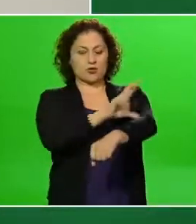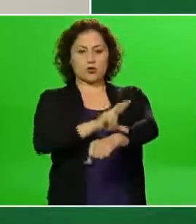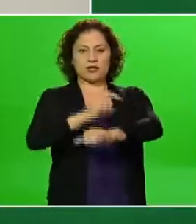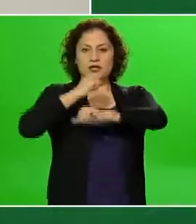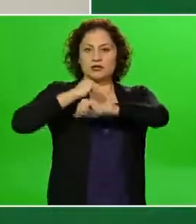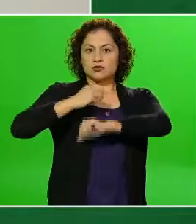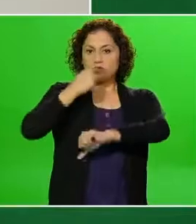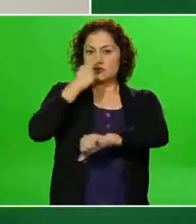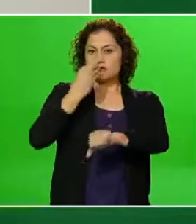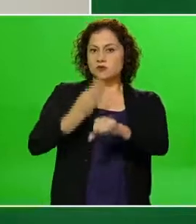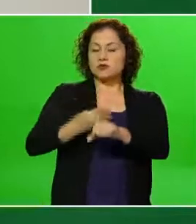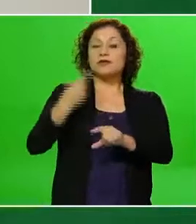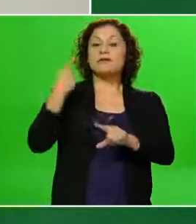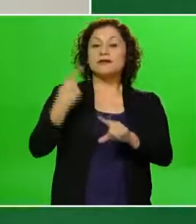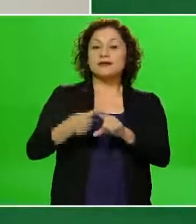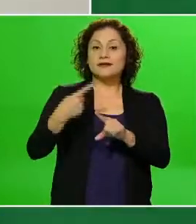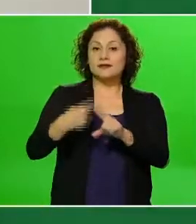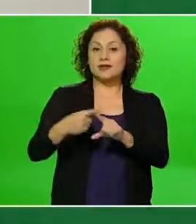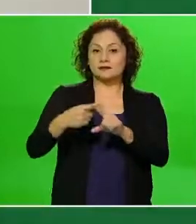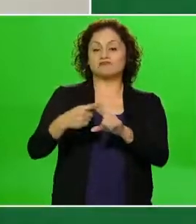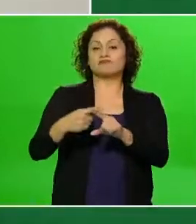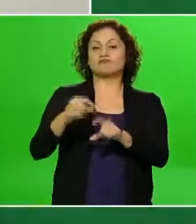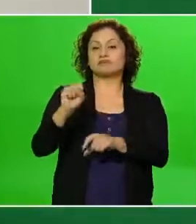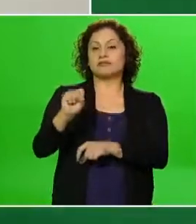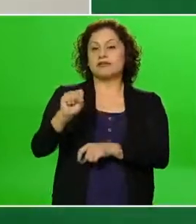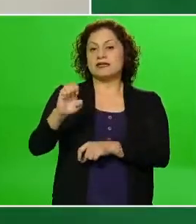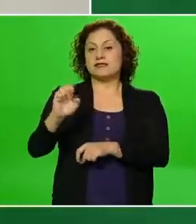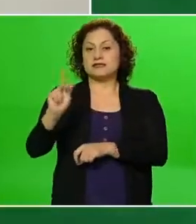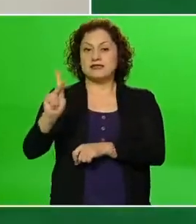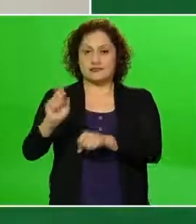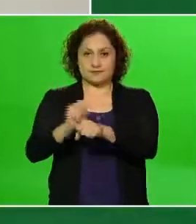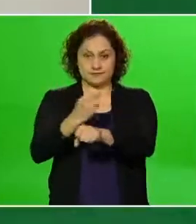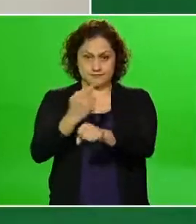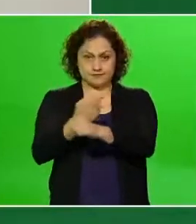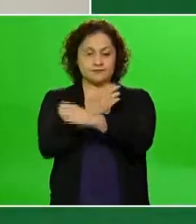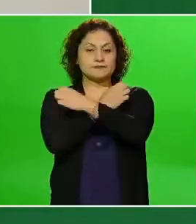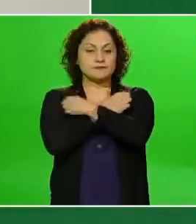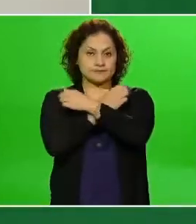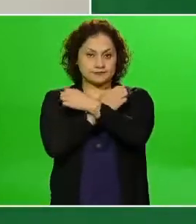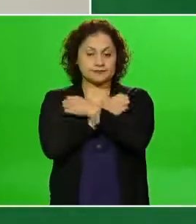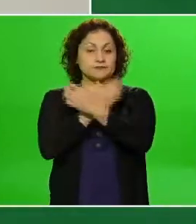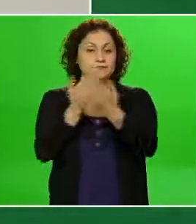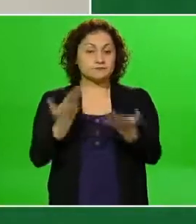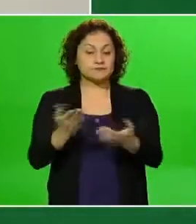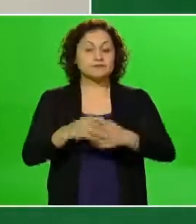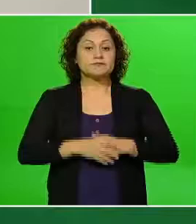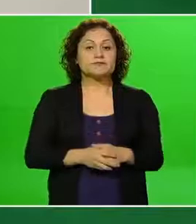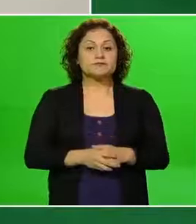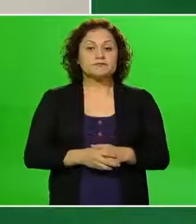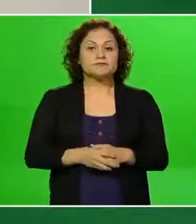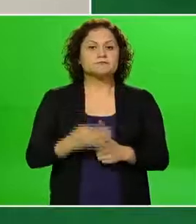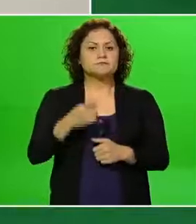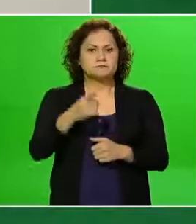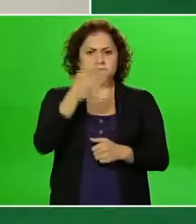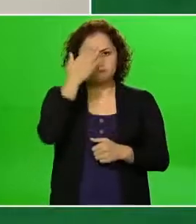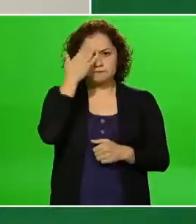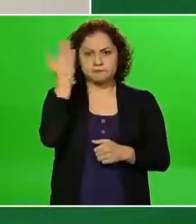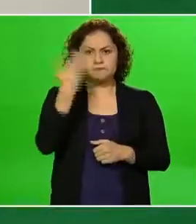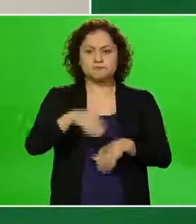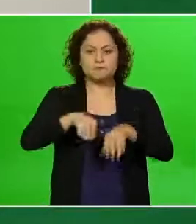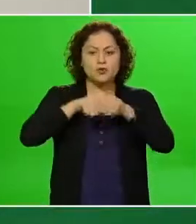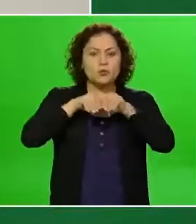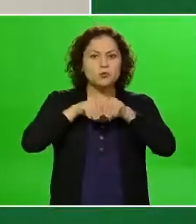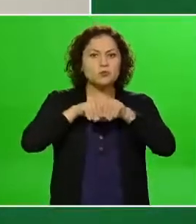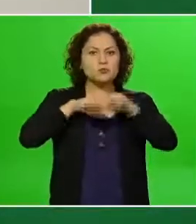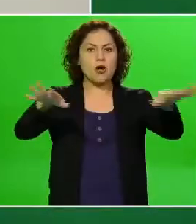de Educación Pública. De hecho, los lineamientos oficiales que se emitieron a nivel nacional